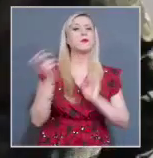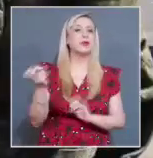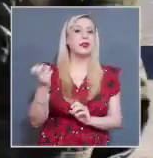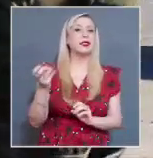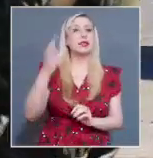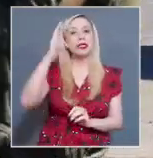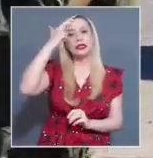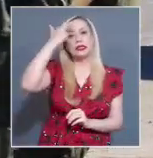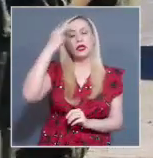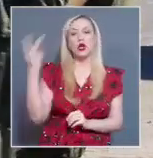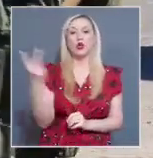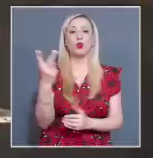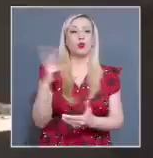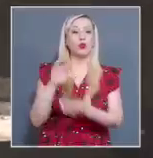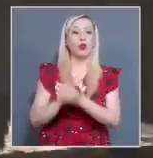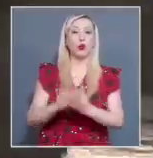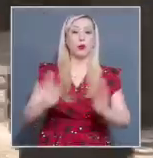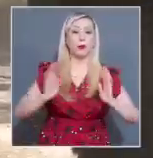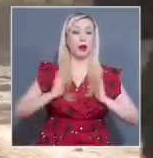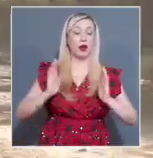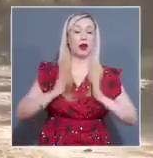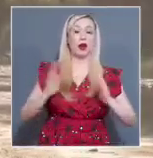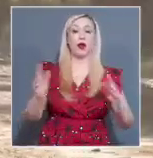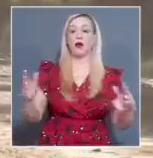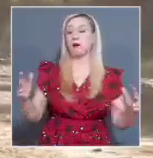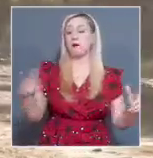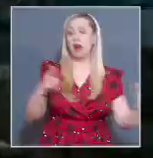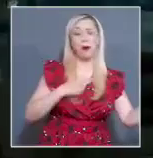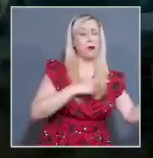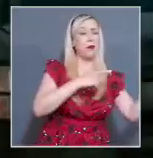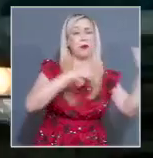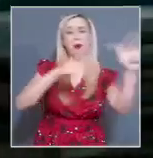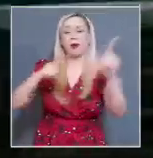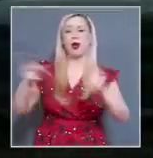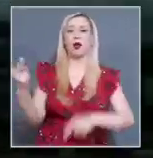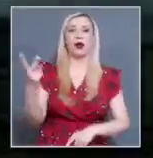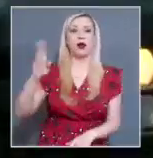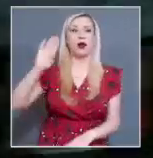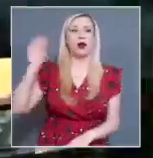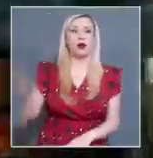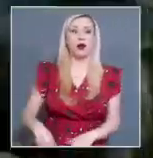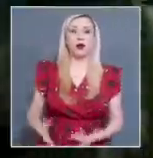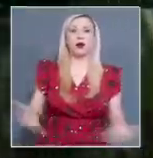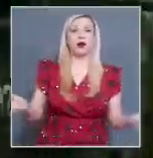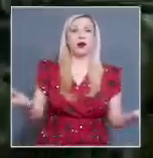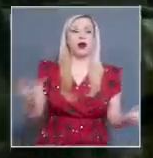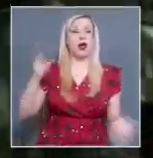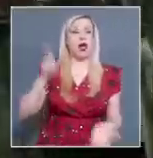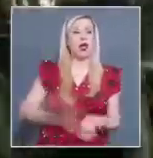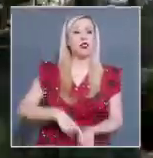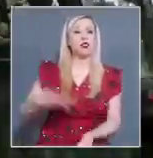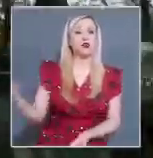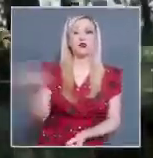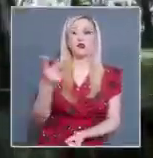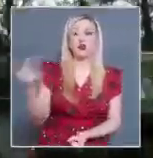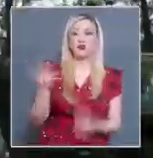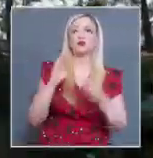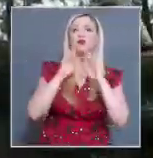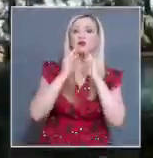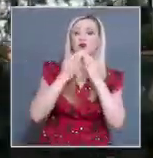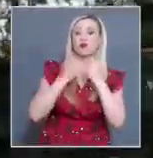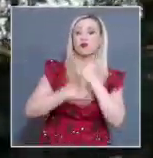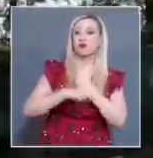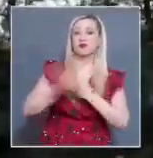en un enfrentamiento contra miembros del crimen organizado. A la pareja la hicieron pasar por delincuentes para justificar el